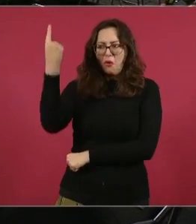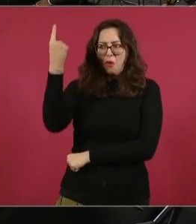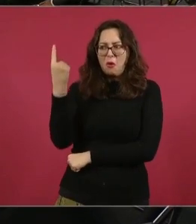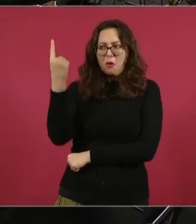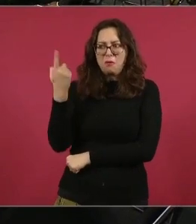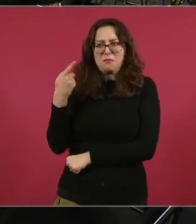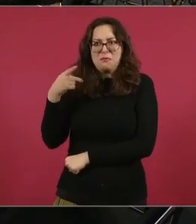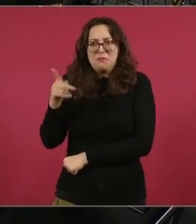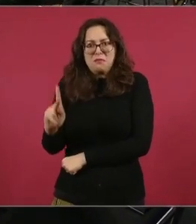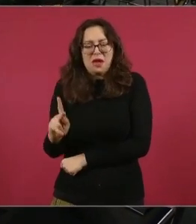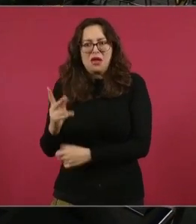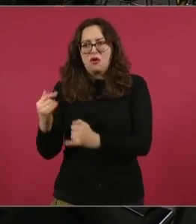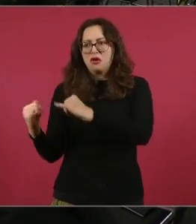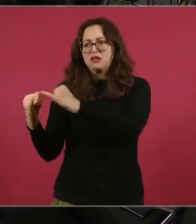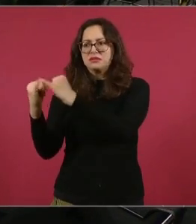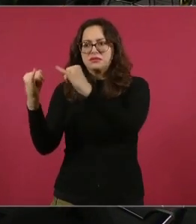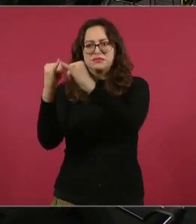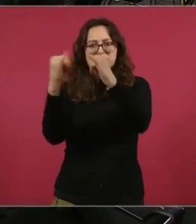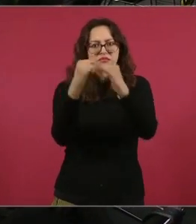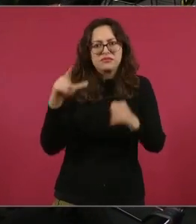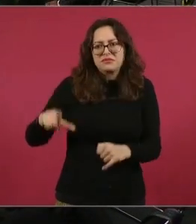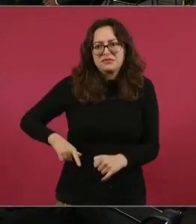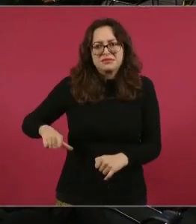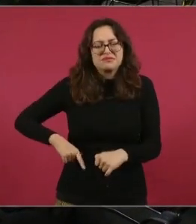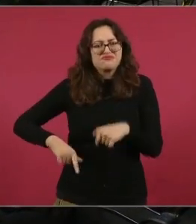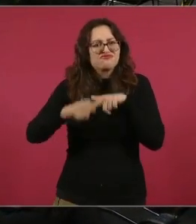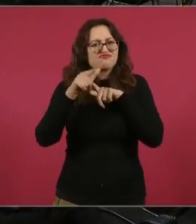deje de haber agua o dejen de